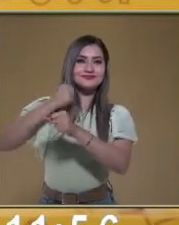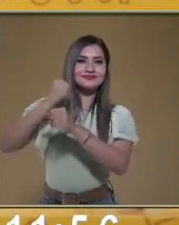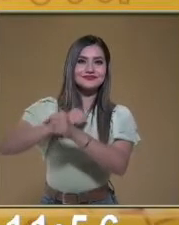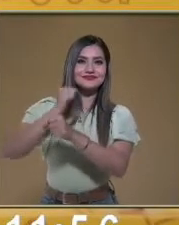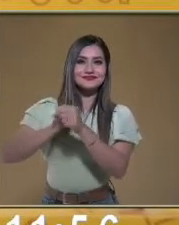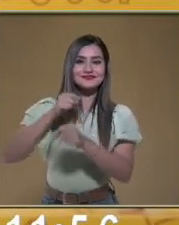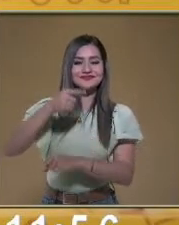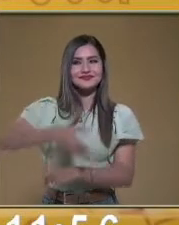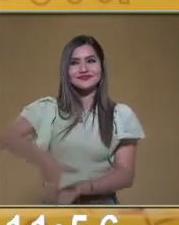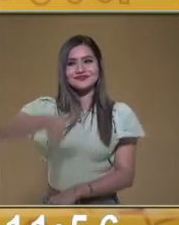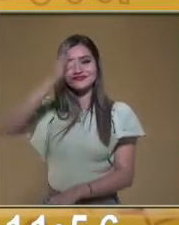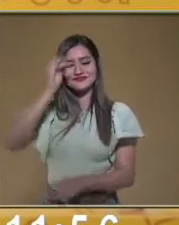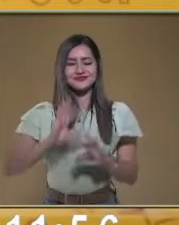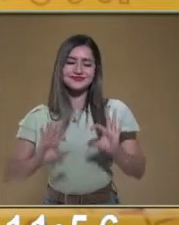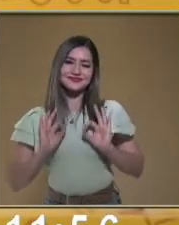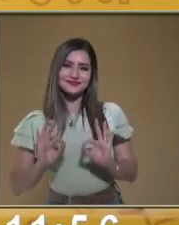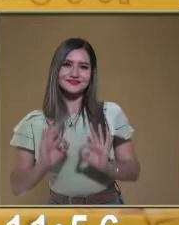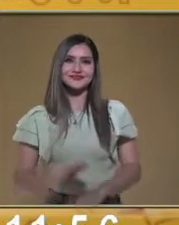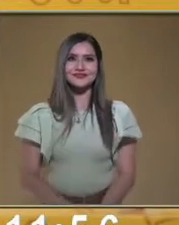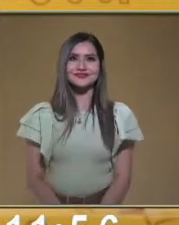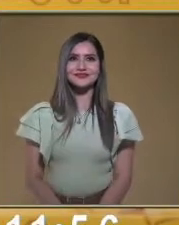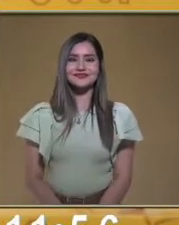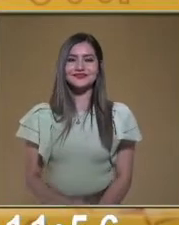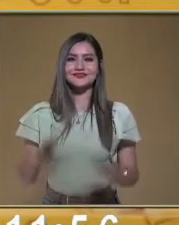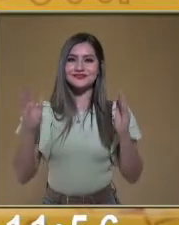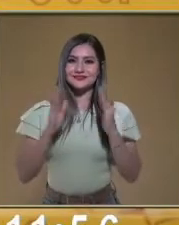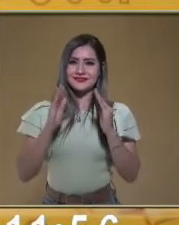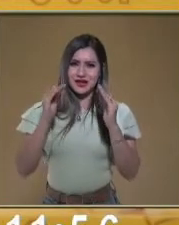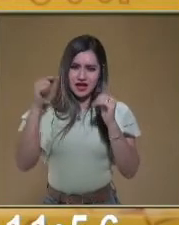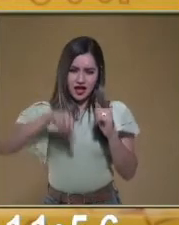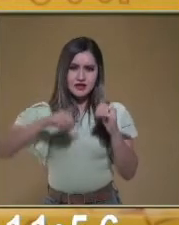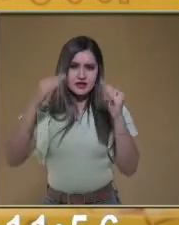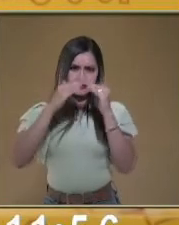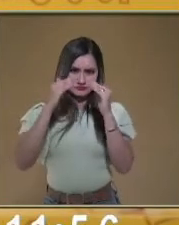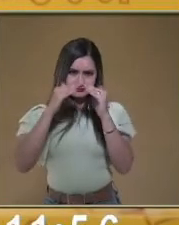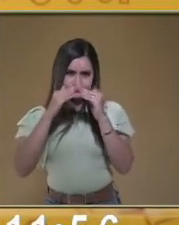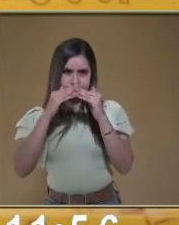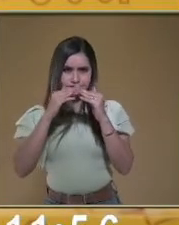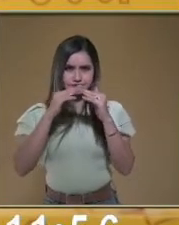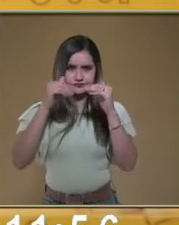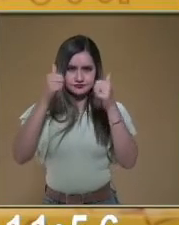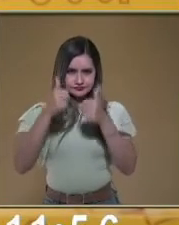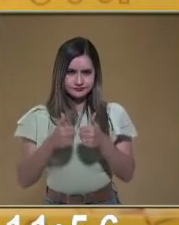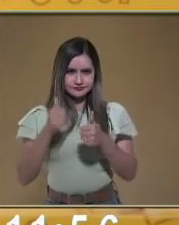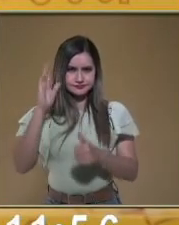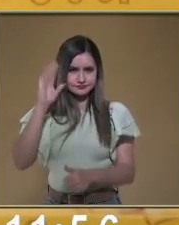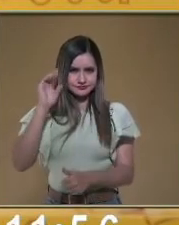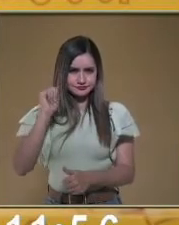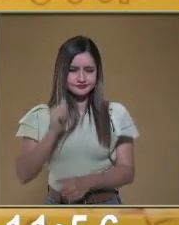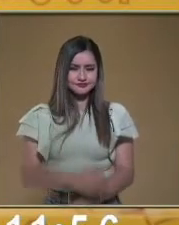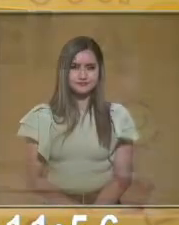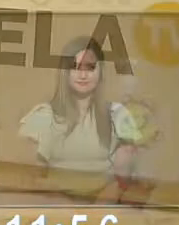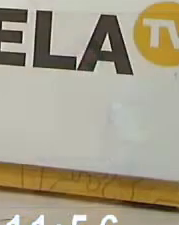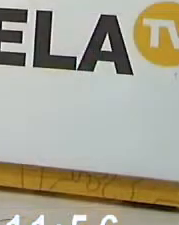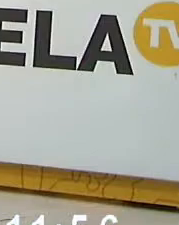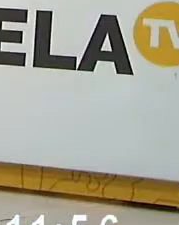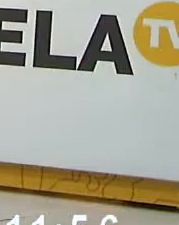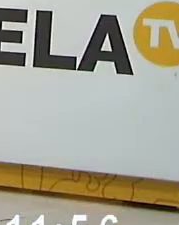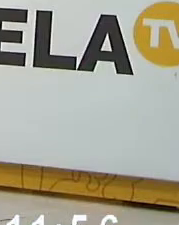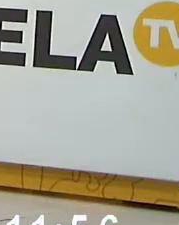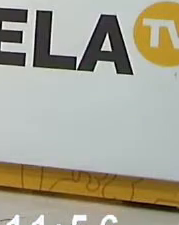los vas a aprender muy bien. Quédate aquí en Escuela TV. Es un gusto para nosotros acompañarte.